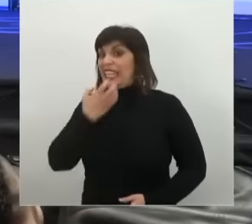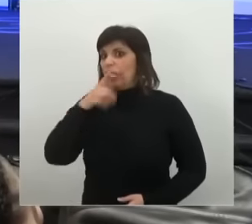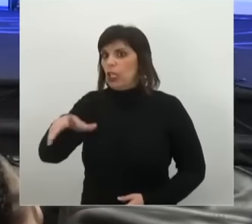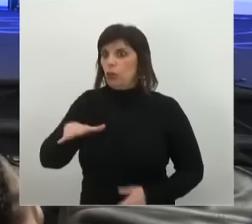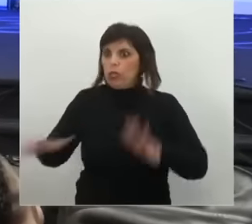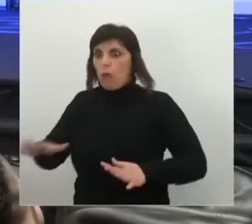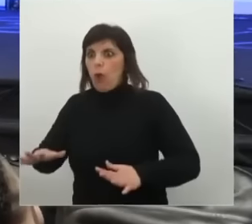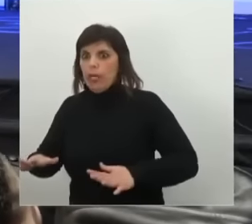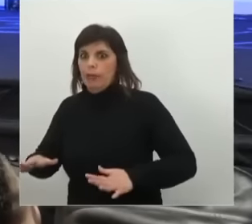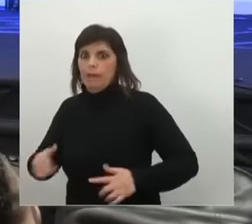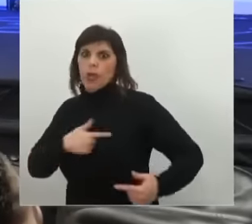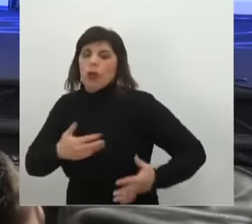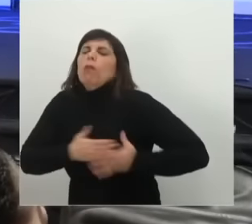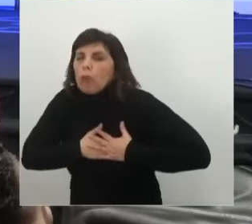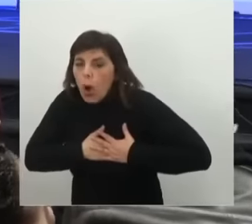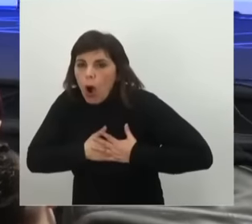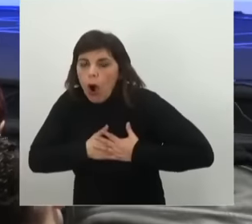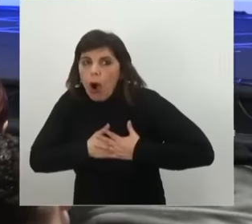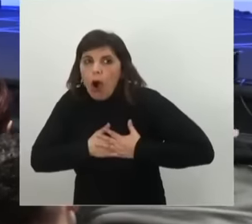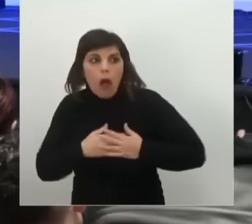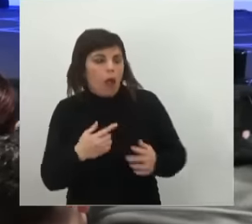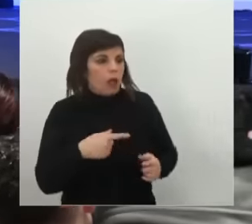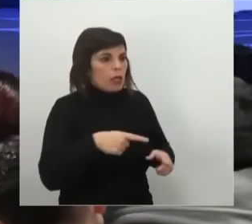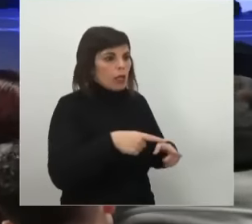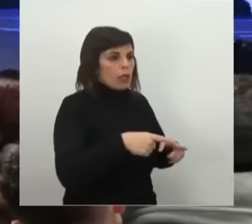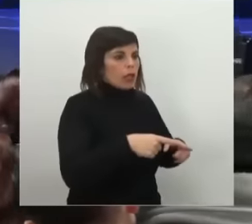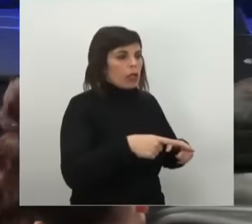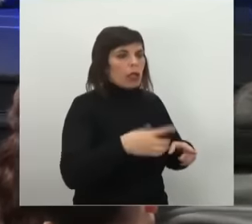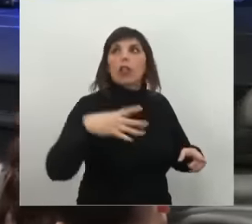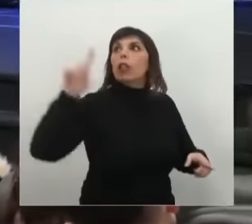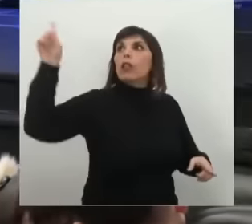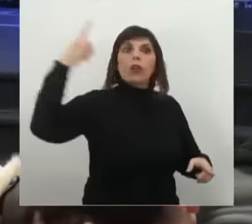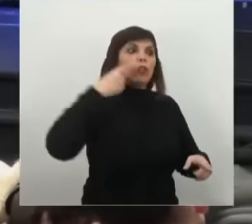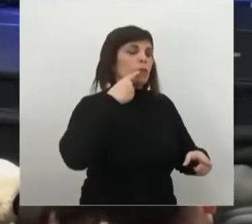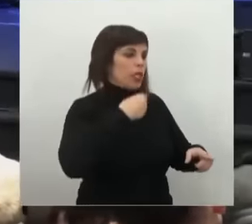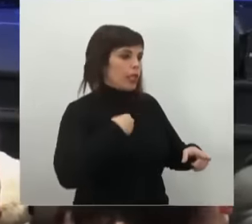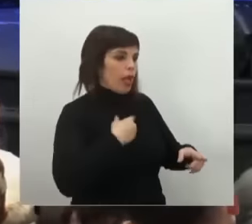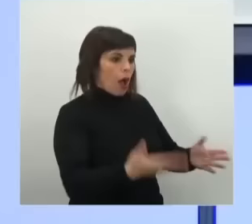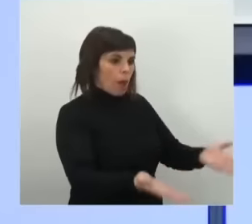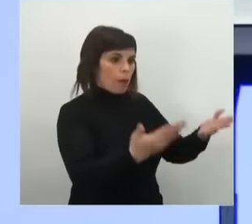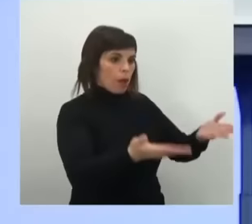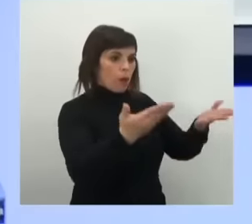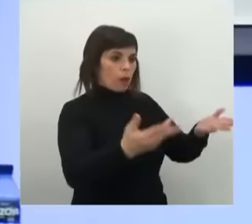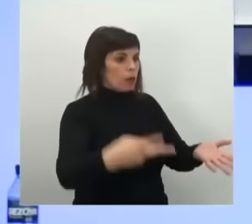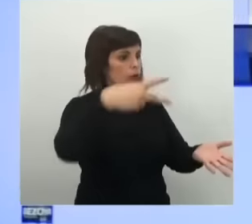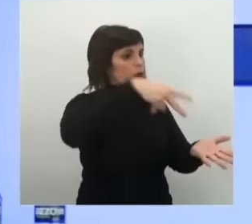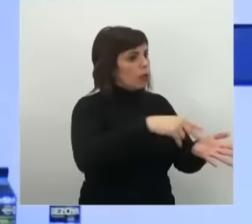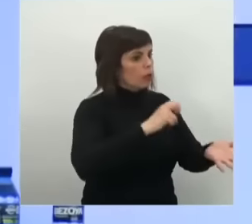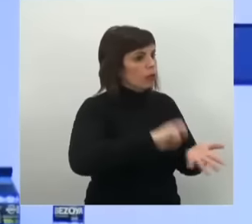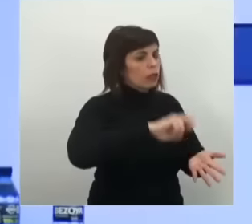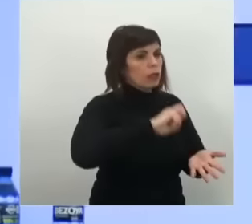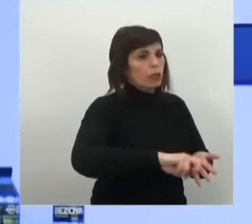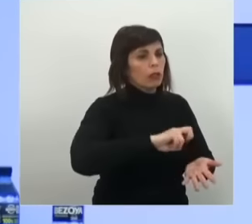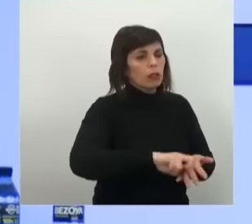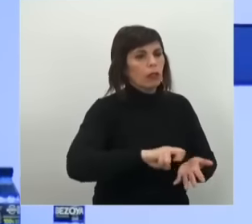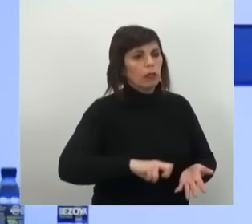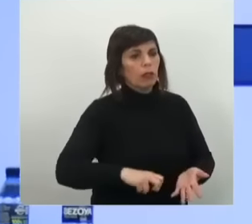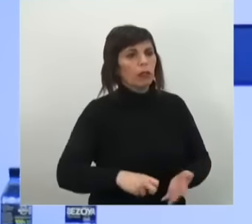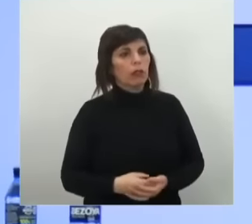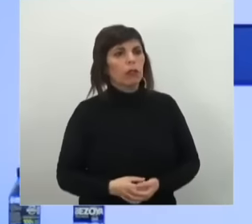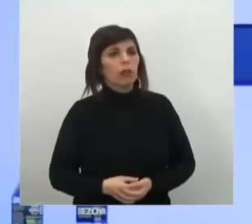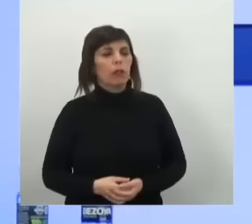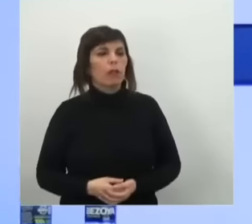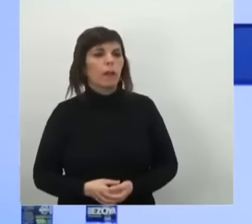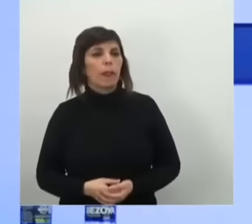tu corazón se detiene y por otro lado una voz que decía Levántate y anda Y es que a veces se van a levantar siempre